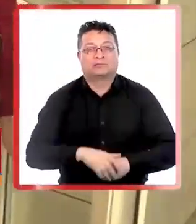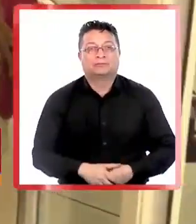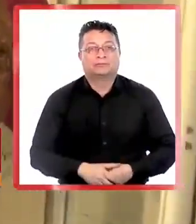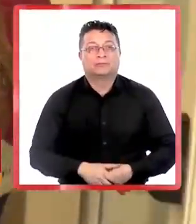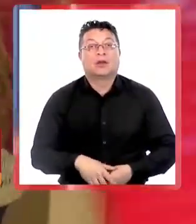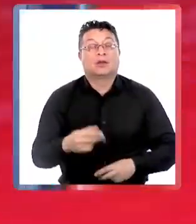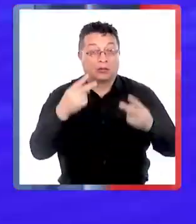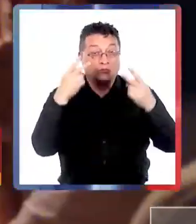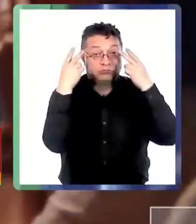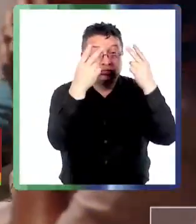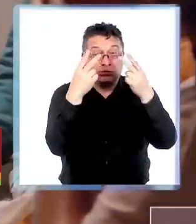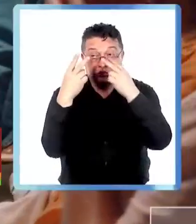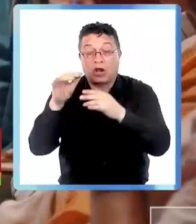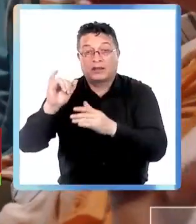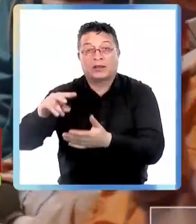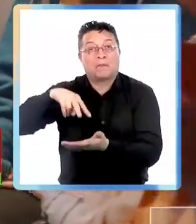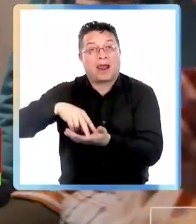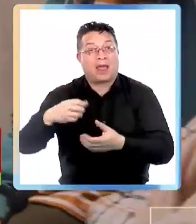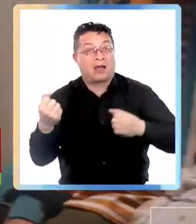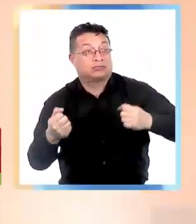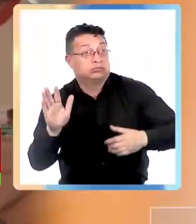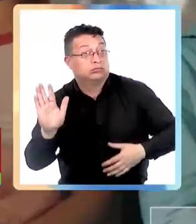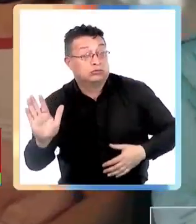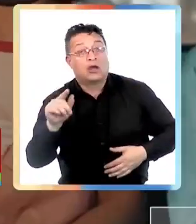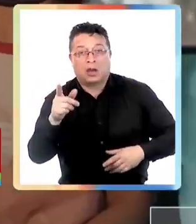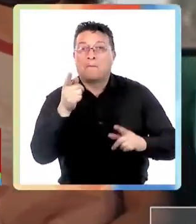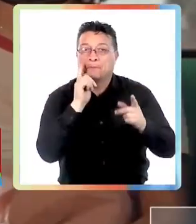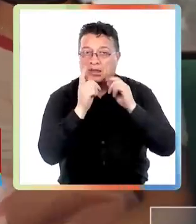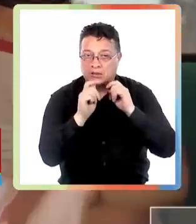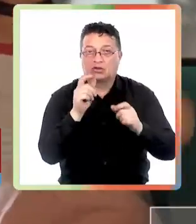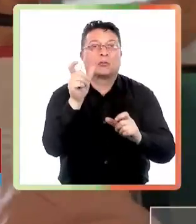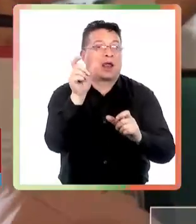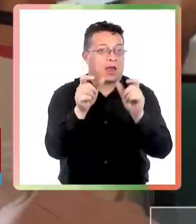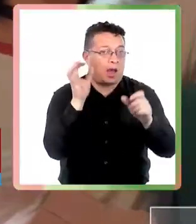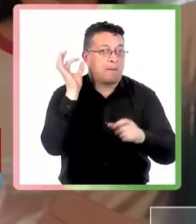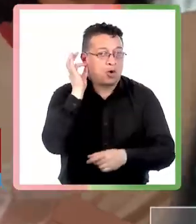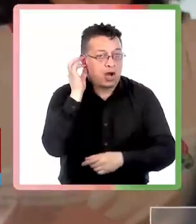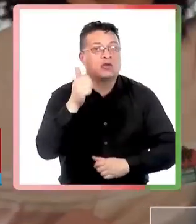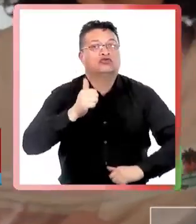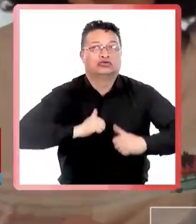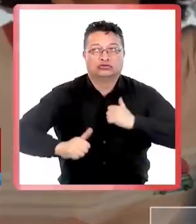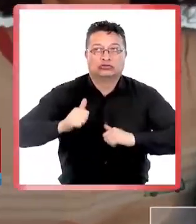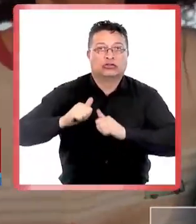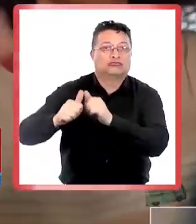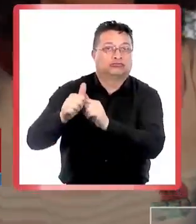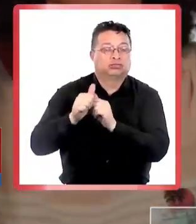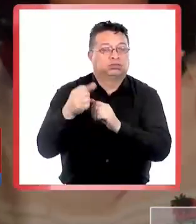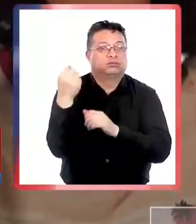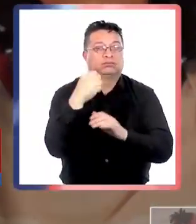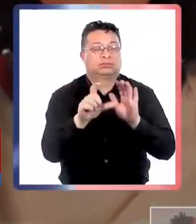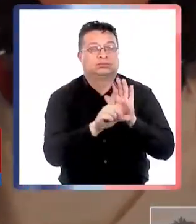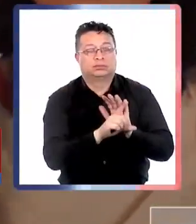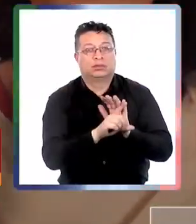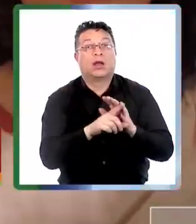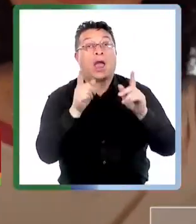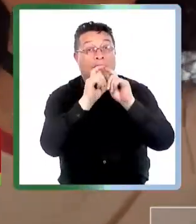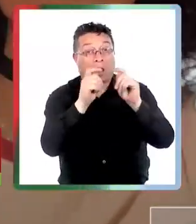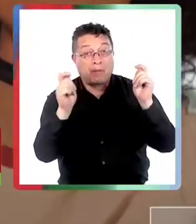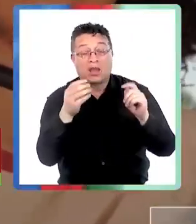caso Convenios. El transporte público y los paraderos son lugares de alto peligro para las mujeres que sufren por el acoso y